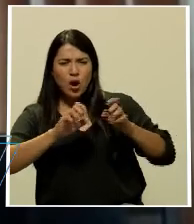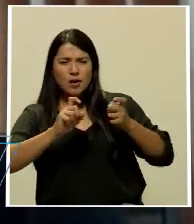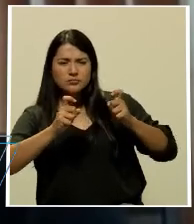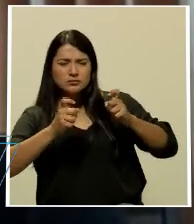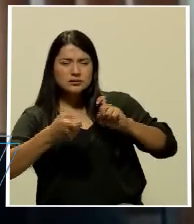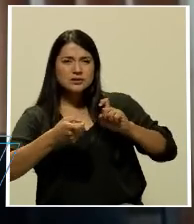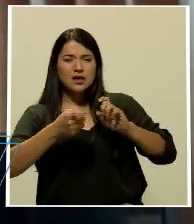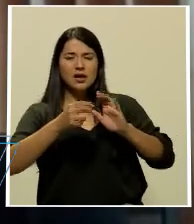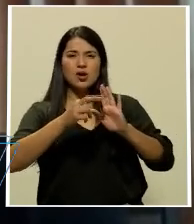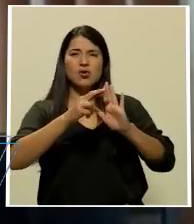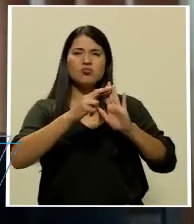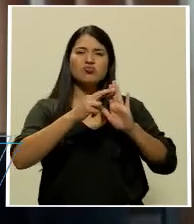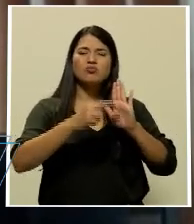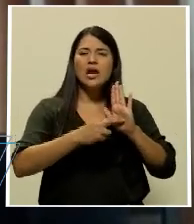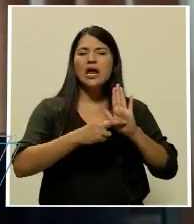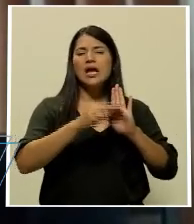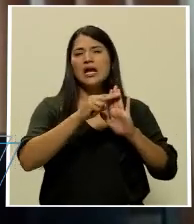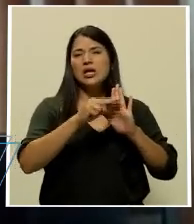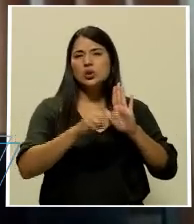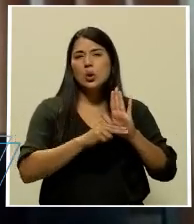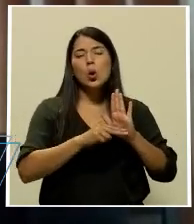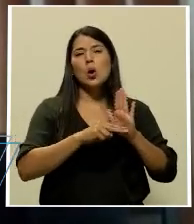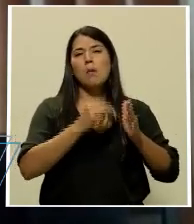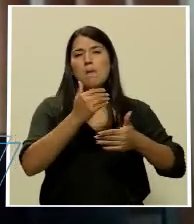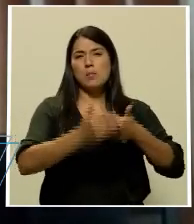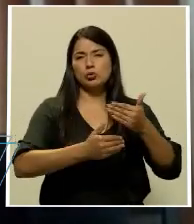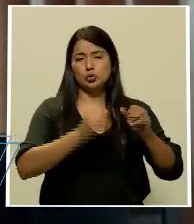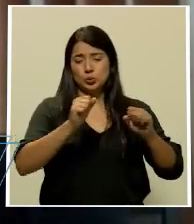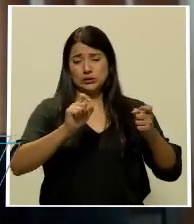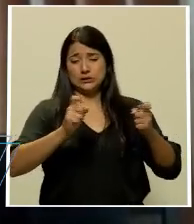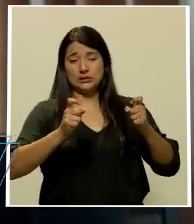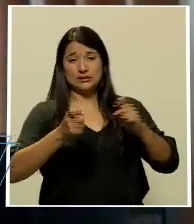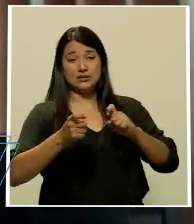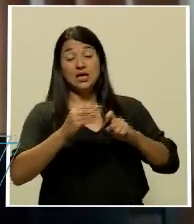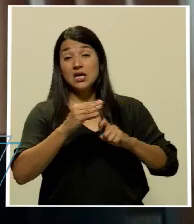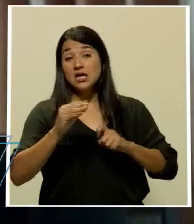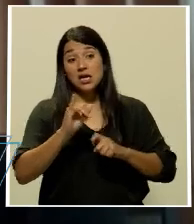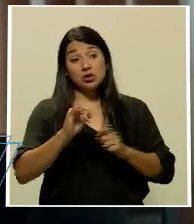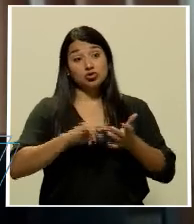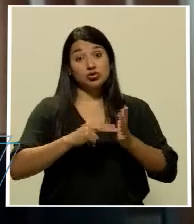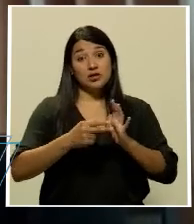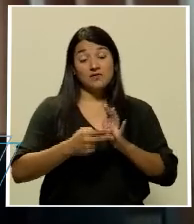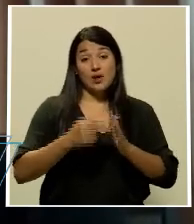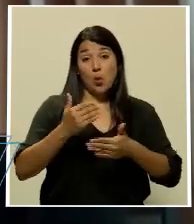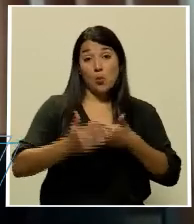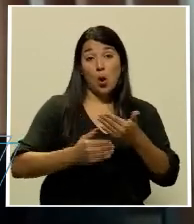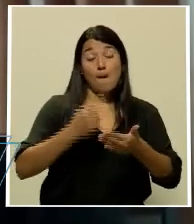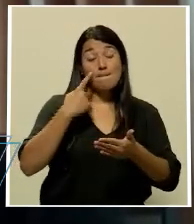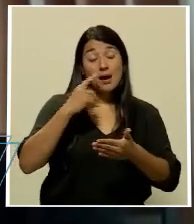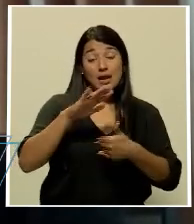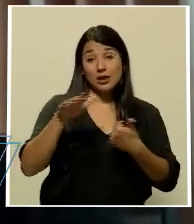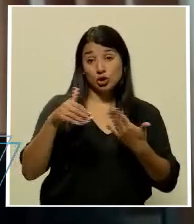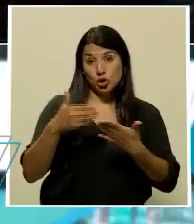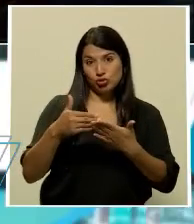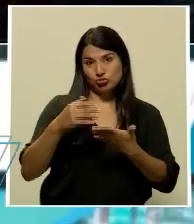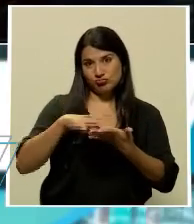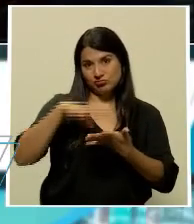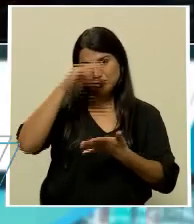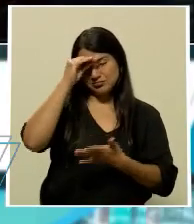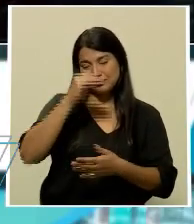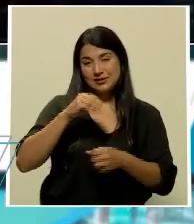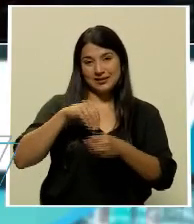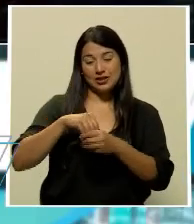y procedimientos, y por supuesto también implica un proceso de aprendizaje de todos y cada uno dentro del